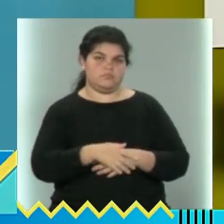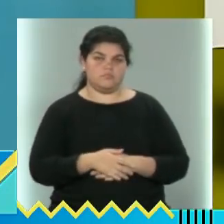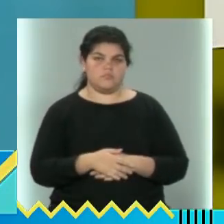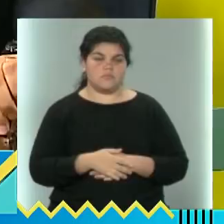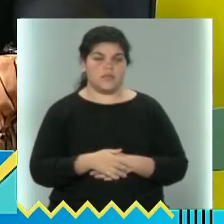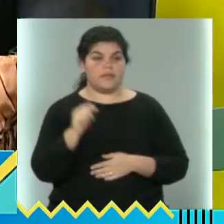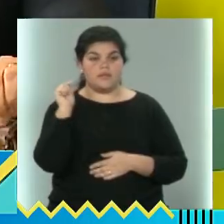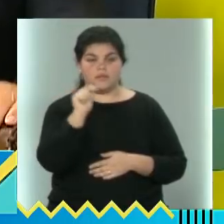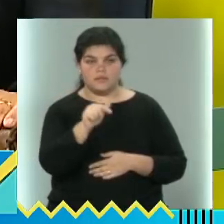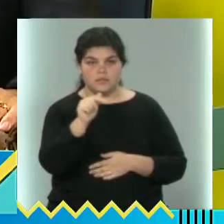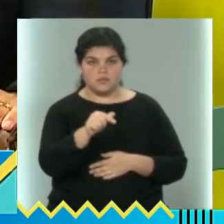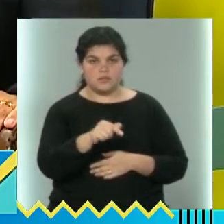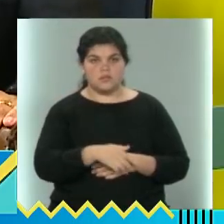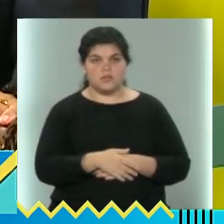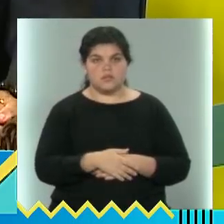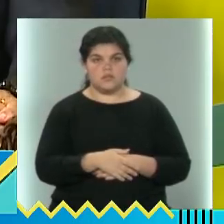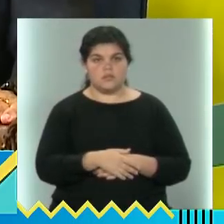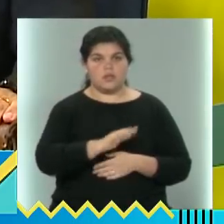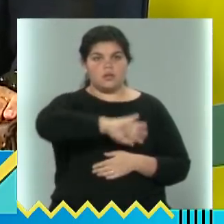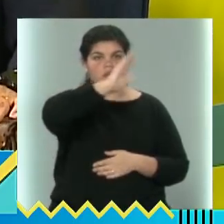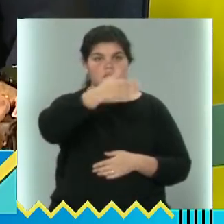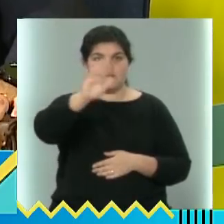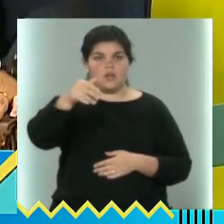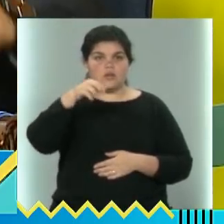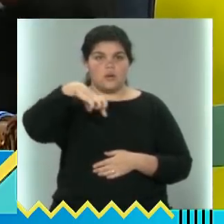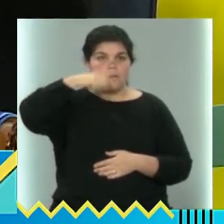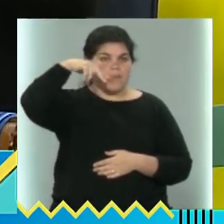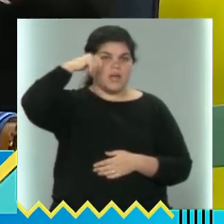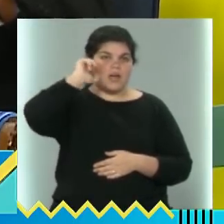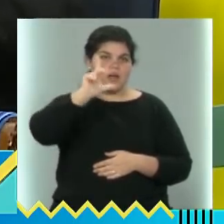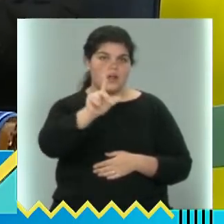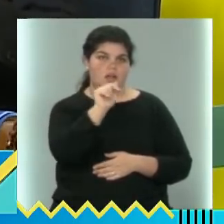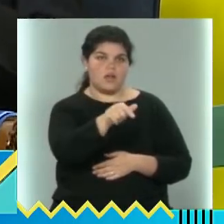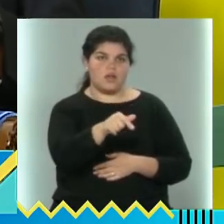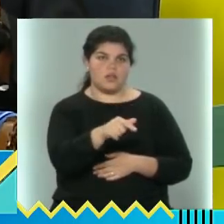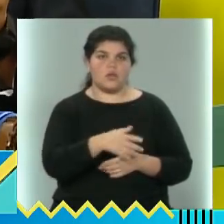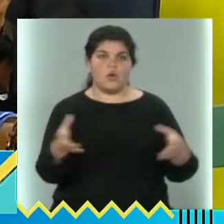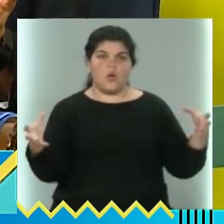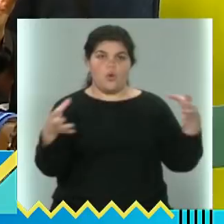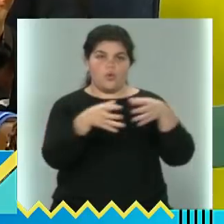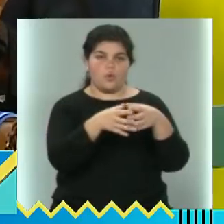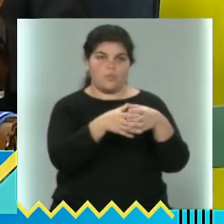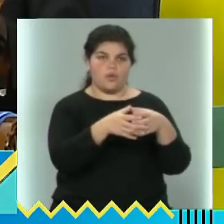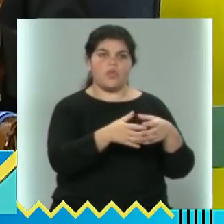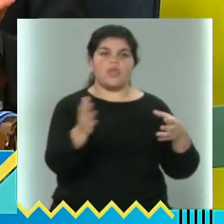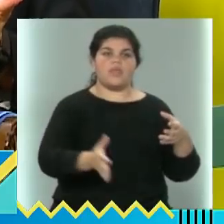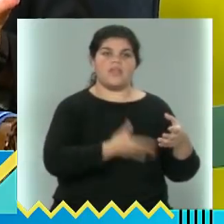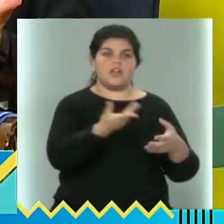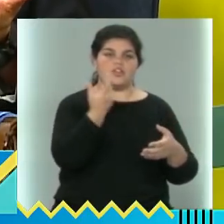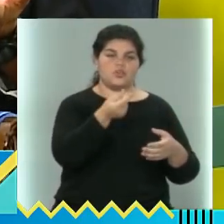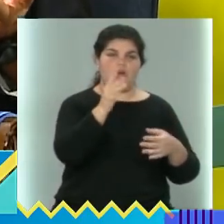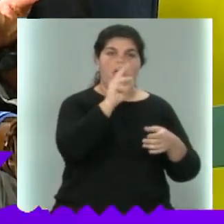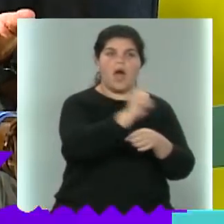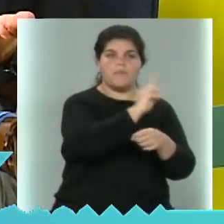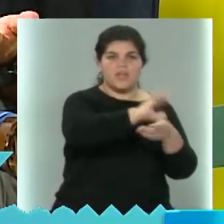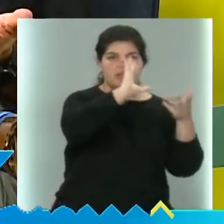esta operación específica en Cerro Pencal se creó un organismo integrador que integró la Dirección de Protección Ambiental, la Dirección de Hidrocarburos,